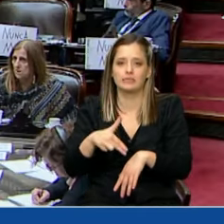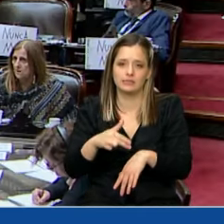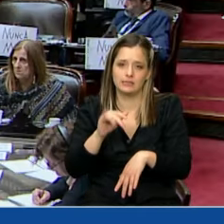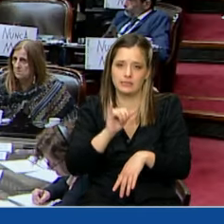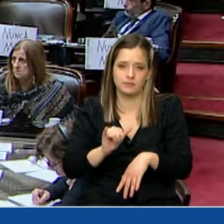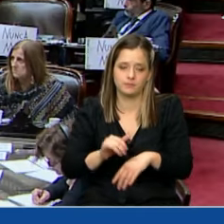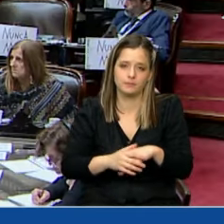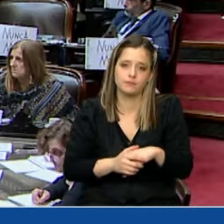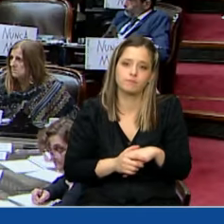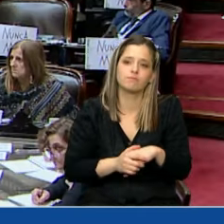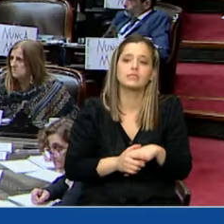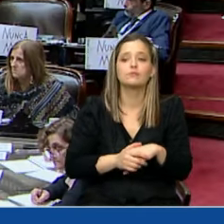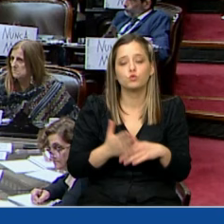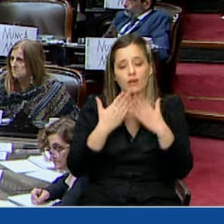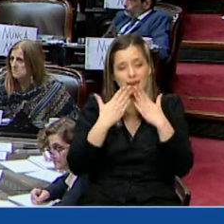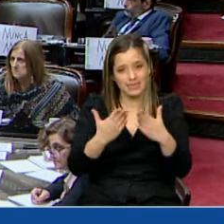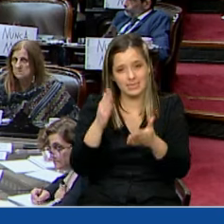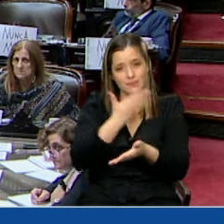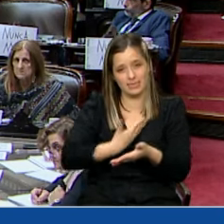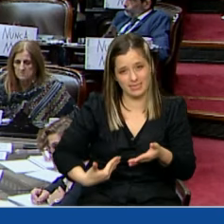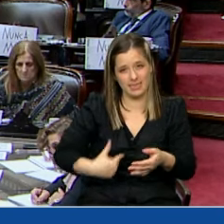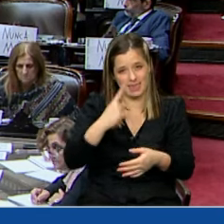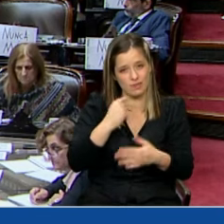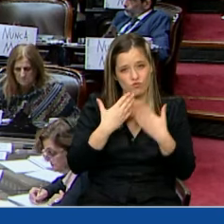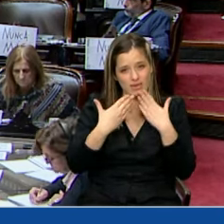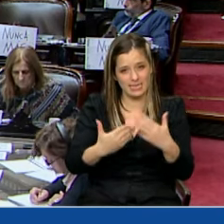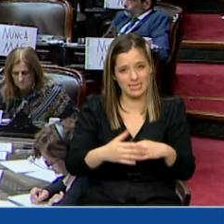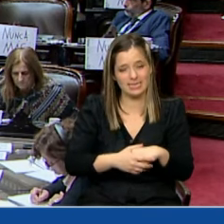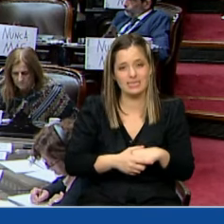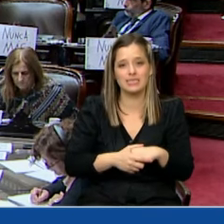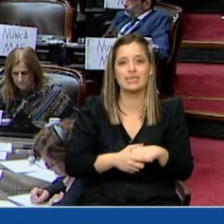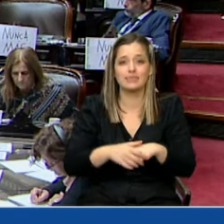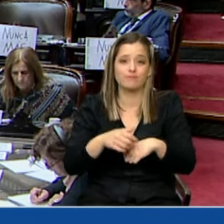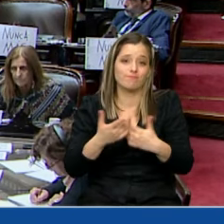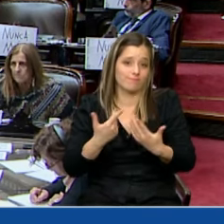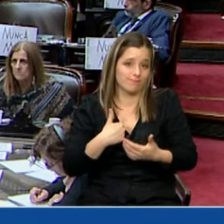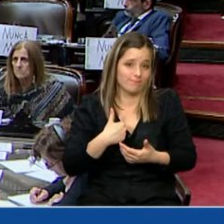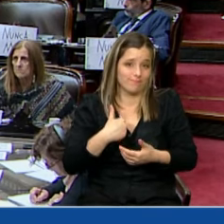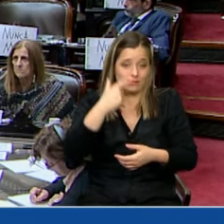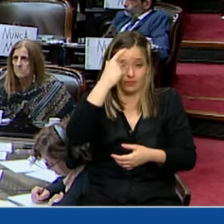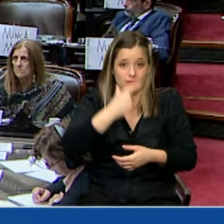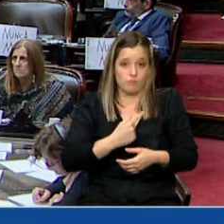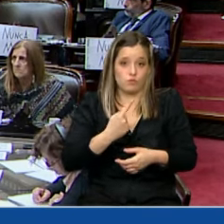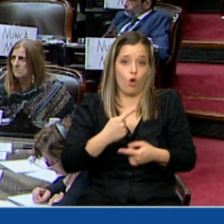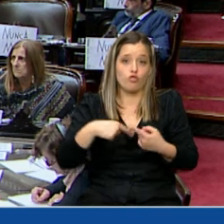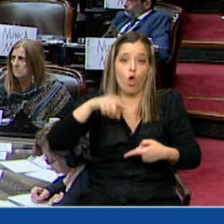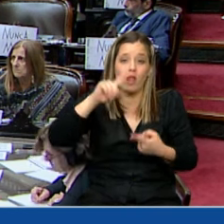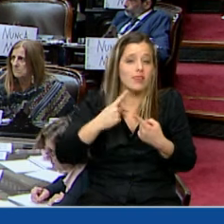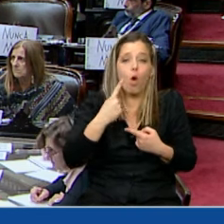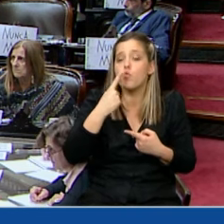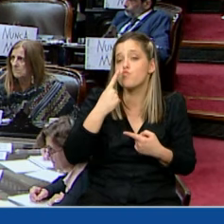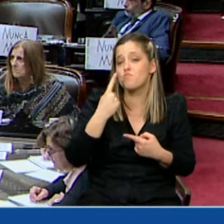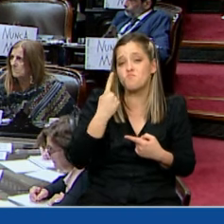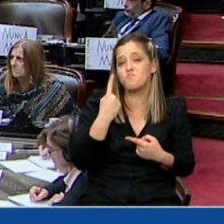chump Muchas gracias señor presidente siendo la única vez que que voy a hablar en el día hago un paréntesis